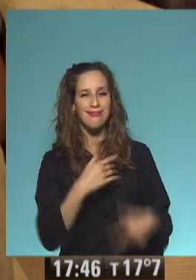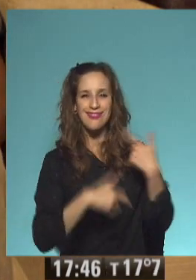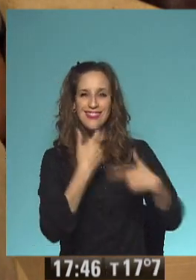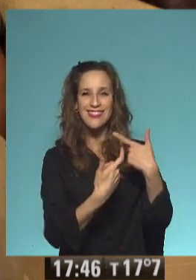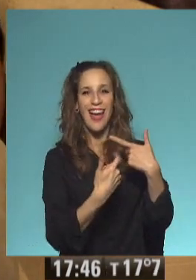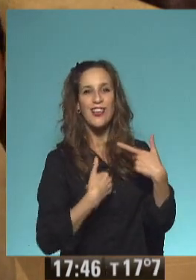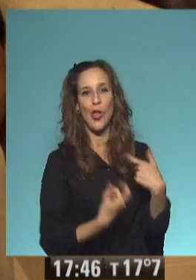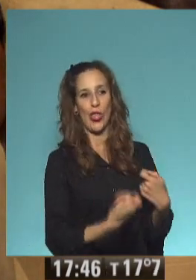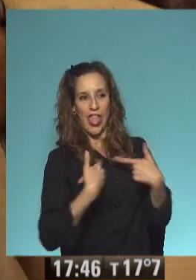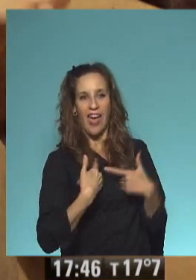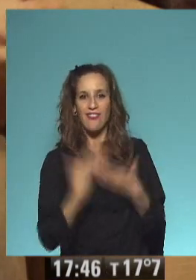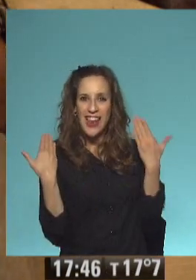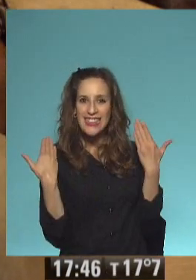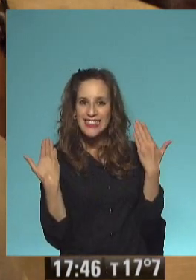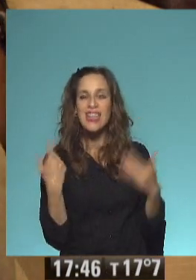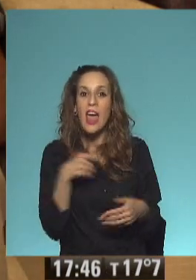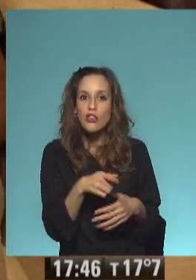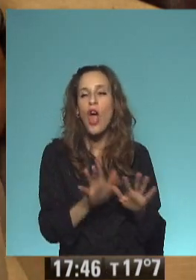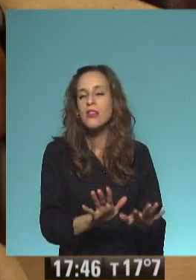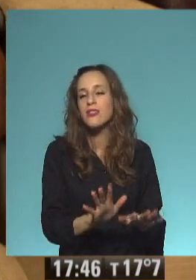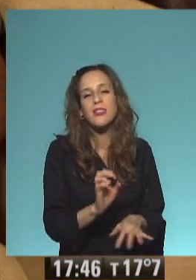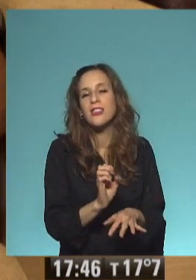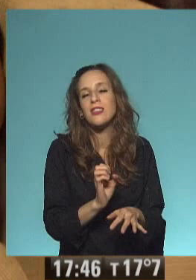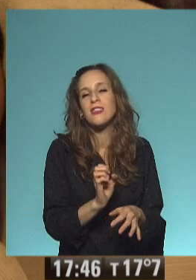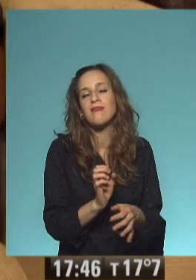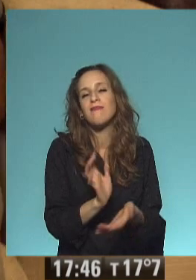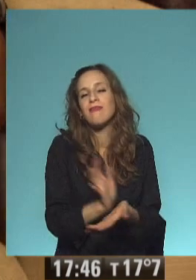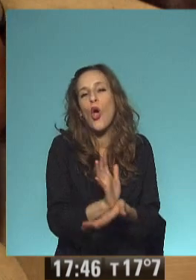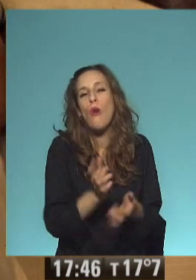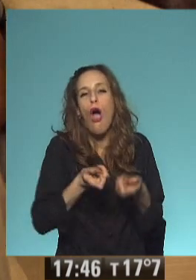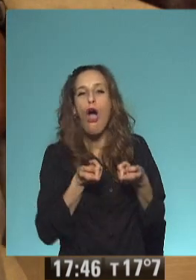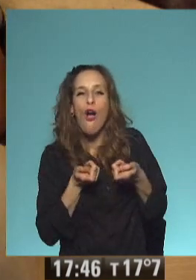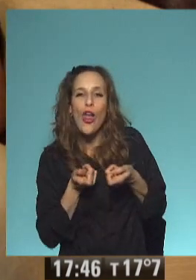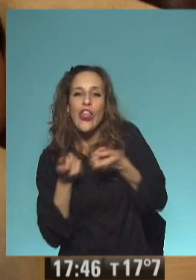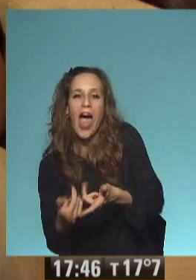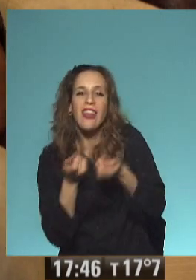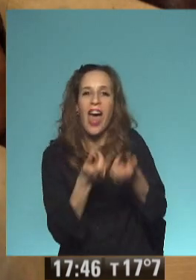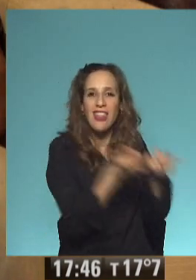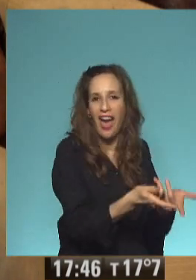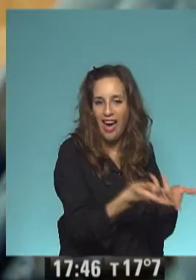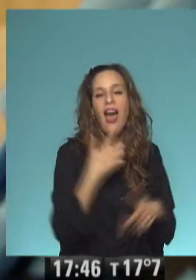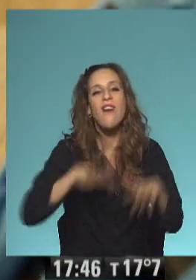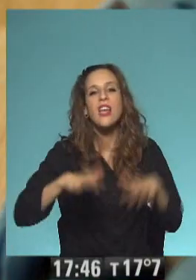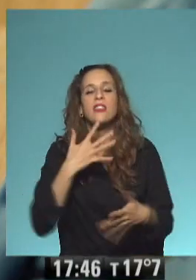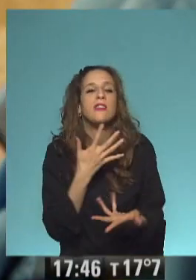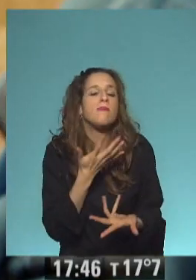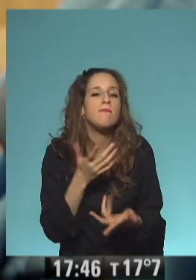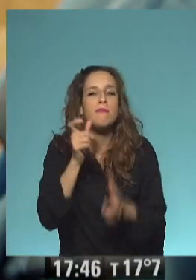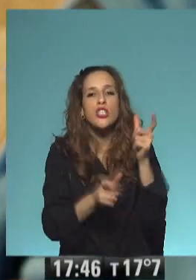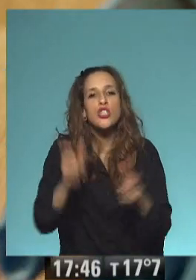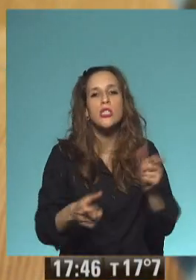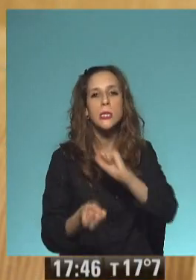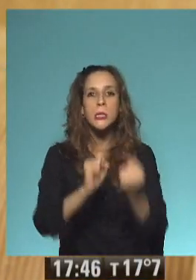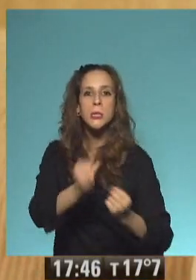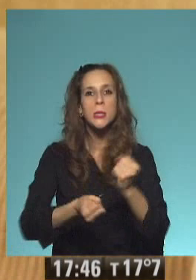muchísima felicidad. Y eso pasa con muchas emociones. ¿No viste que a veces muchas personas se ponen nerviosas como por contagio? Bueno, eso es